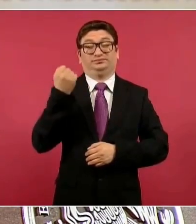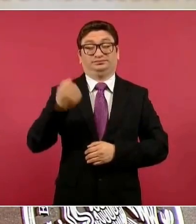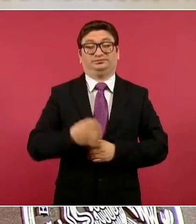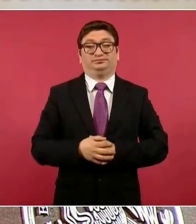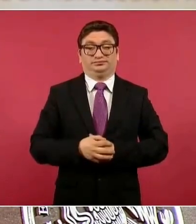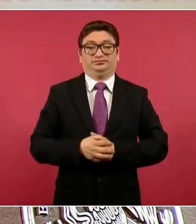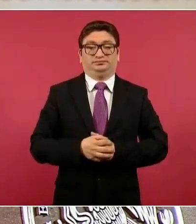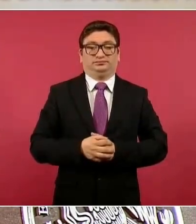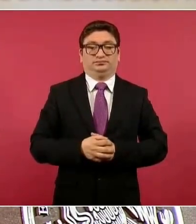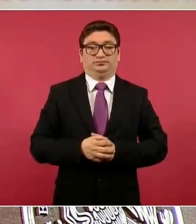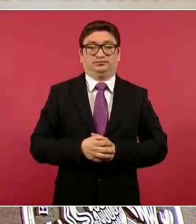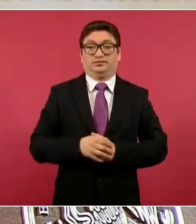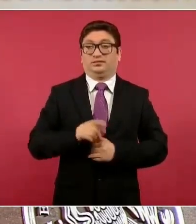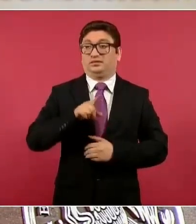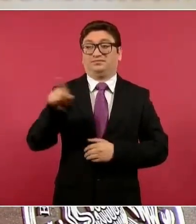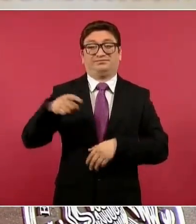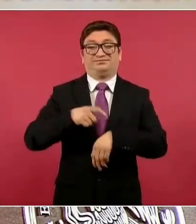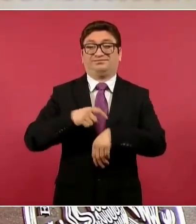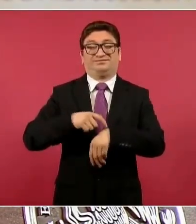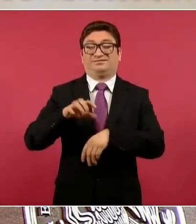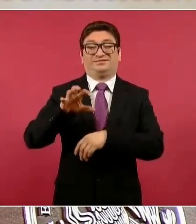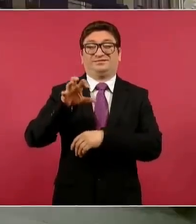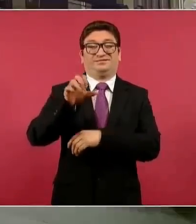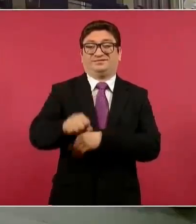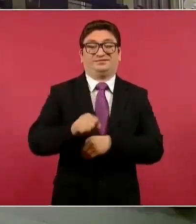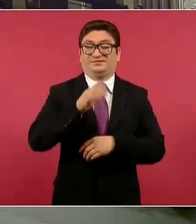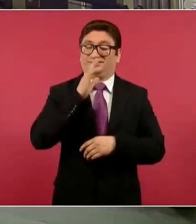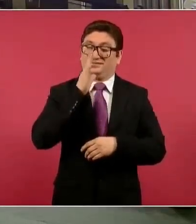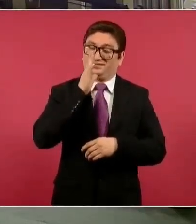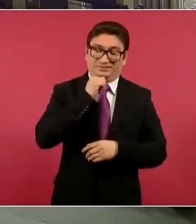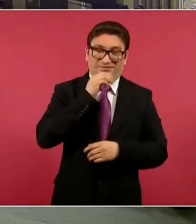de que no les dio tiempo